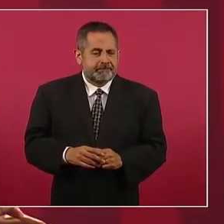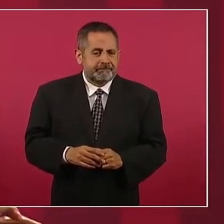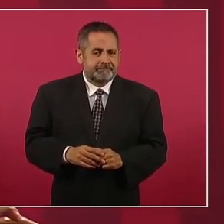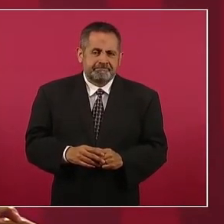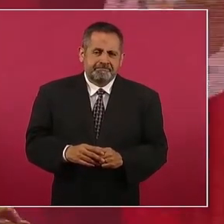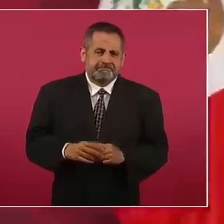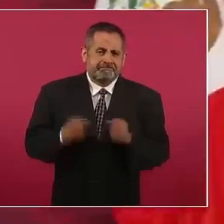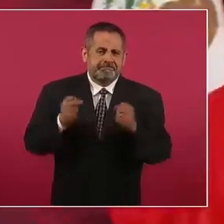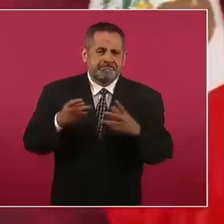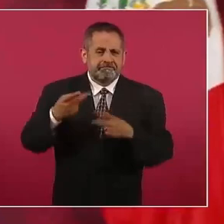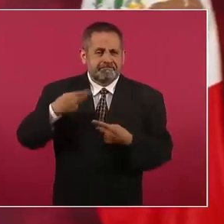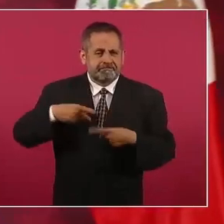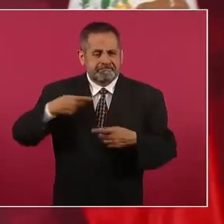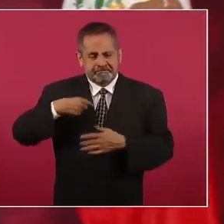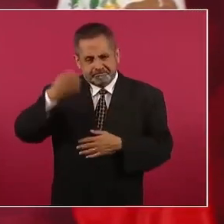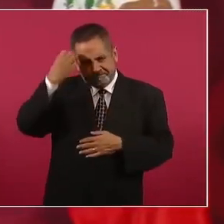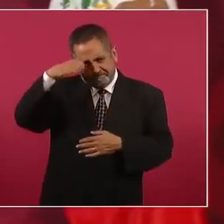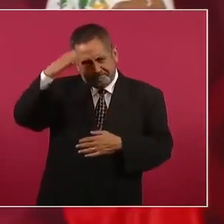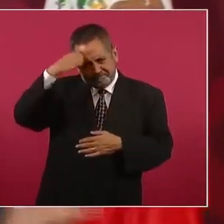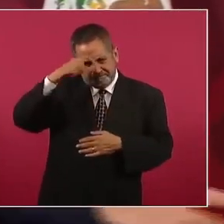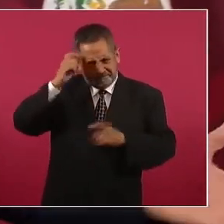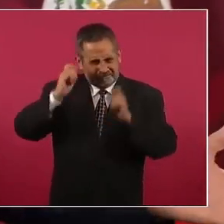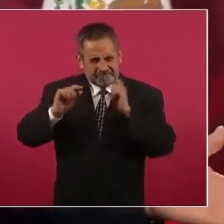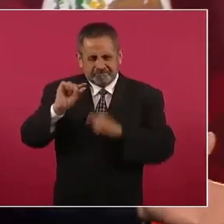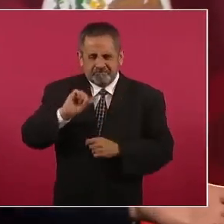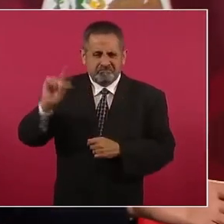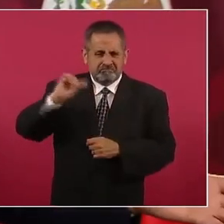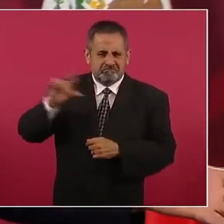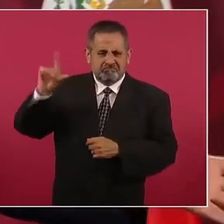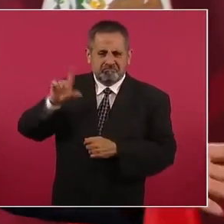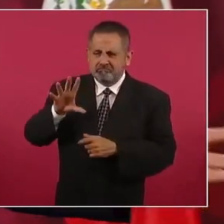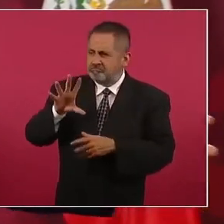expertos profesionales se formaron